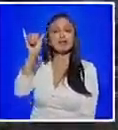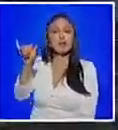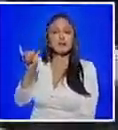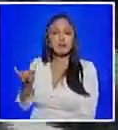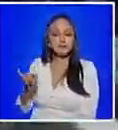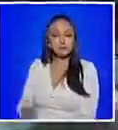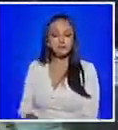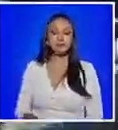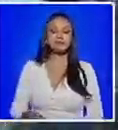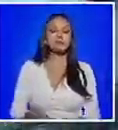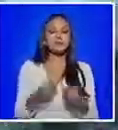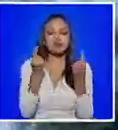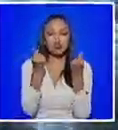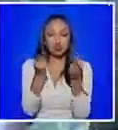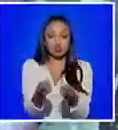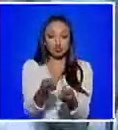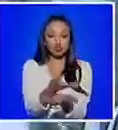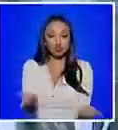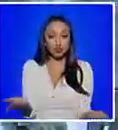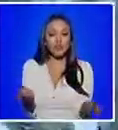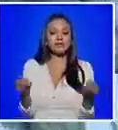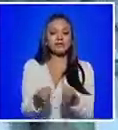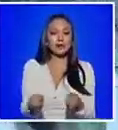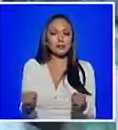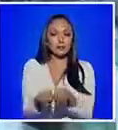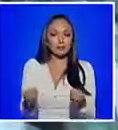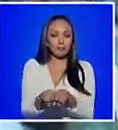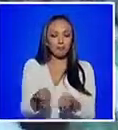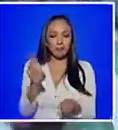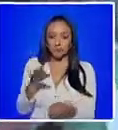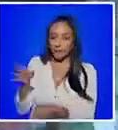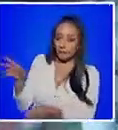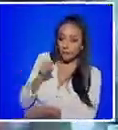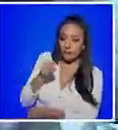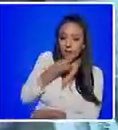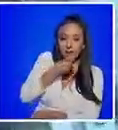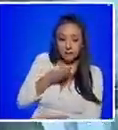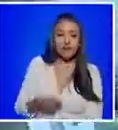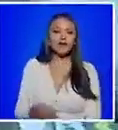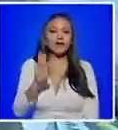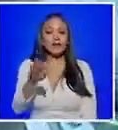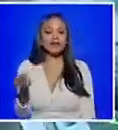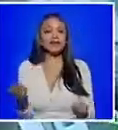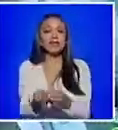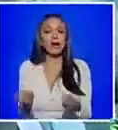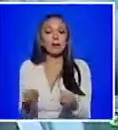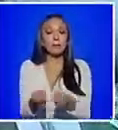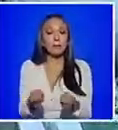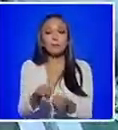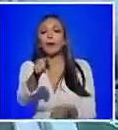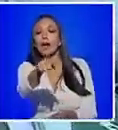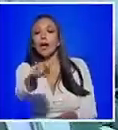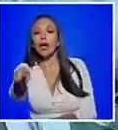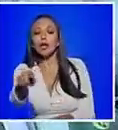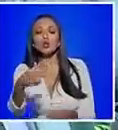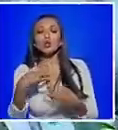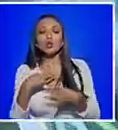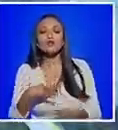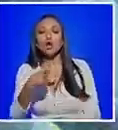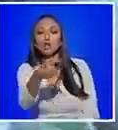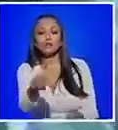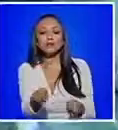tiene y a cuánto nosotros cuesta? Nosotros le ofrecimos el calzado. Ya, suelten nomás, vecino, tanto, ya. Tanto nuevos como también esas botitas para los uniformes, por